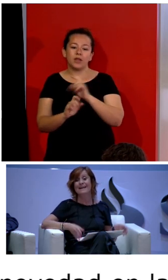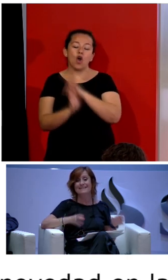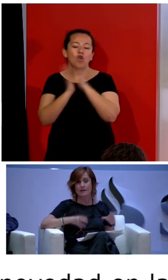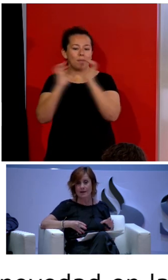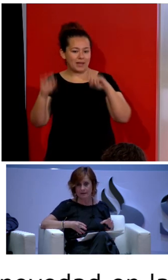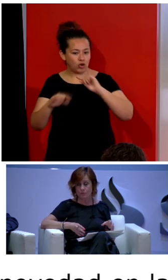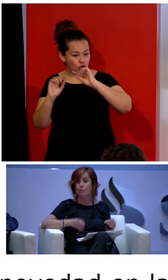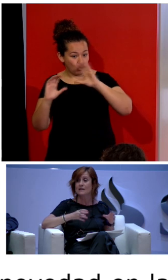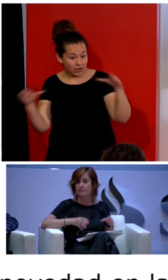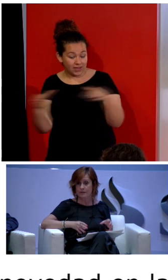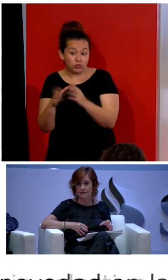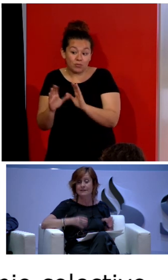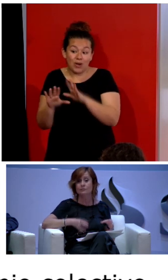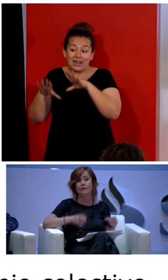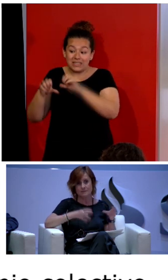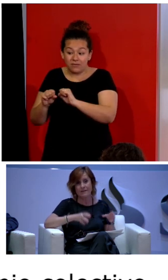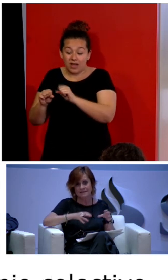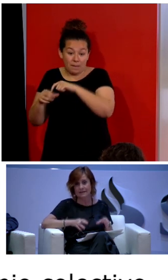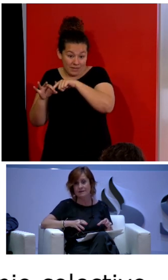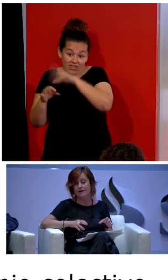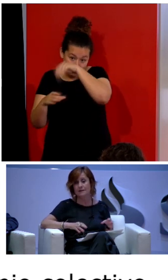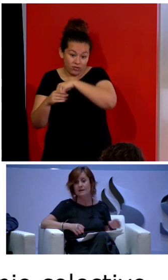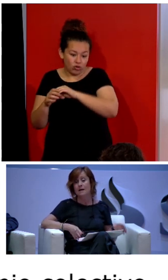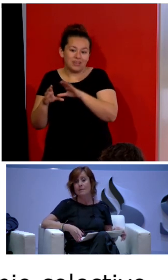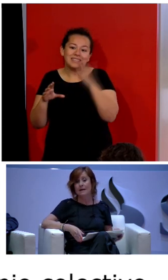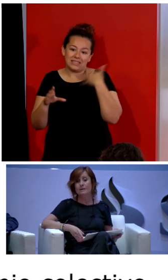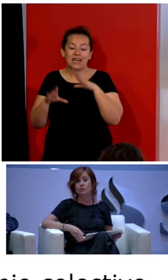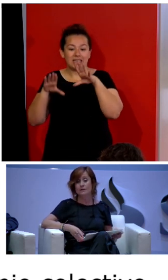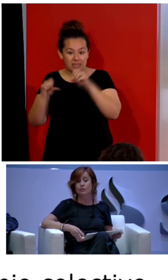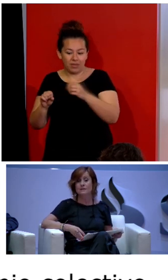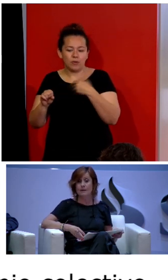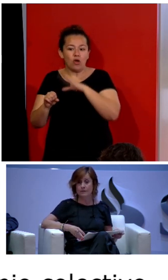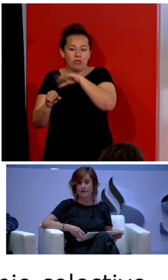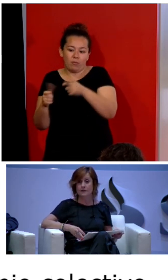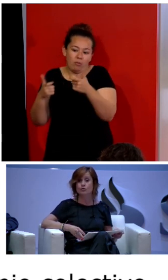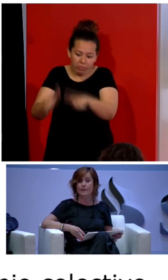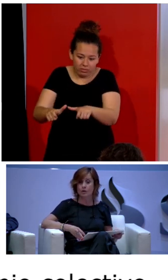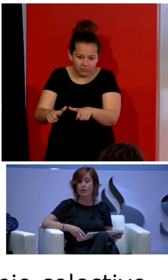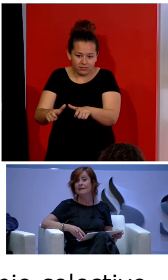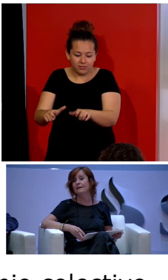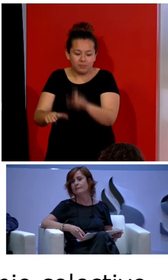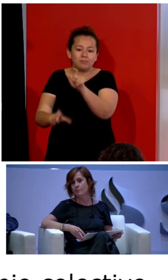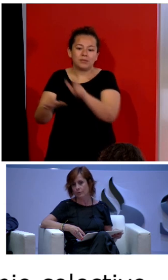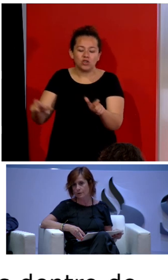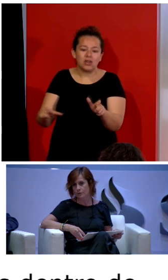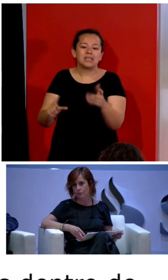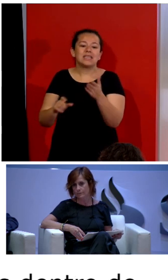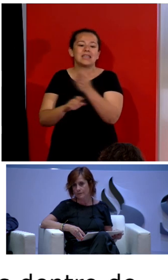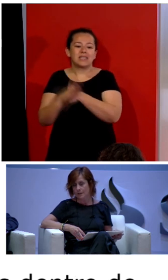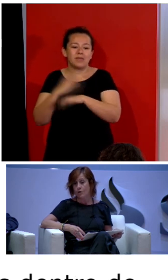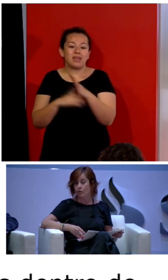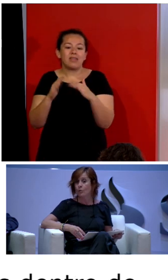en reservar unas plazas dentro de las plazas ya reservadas para personas con discapacidad superior al